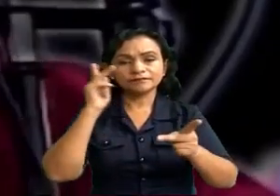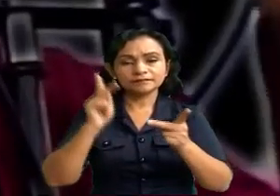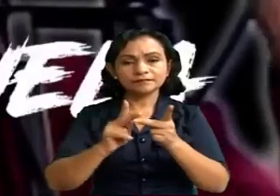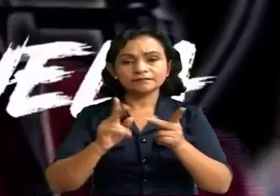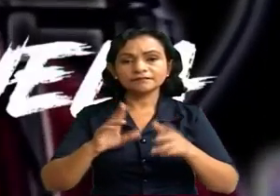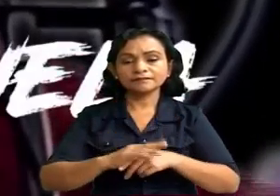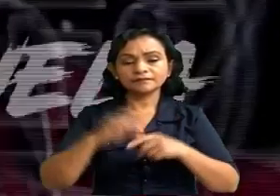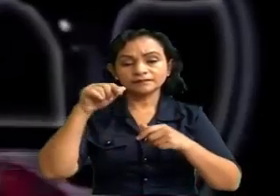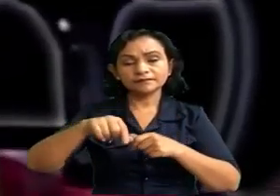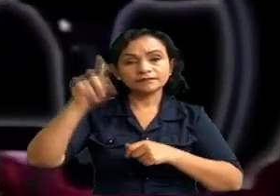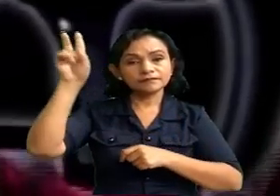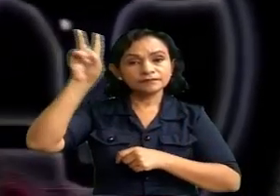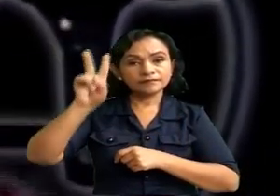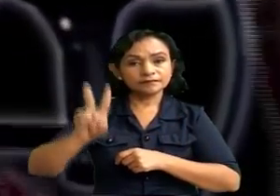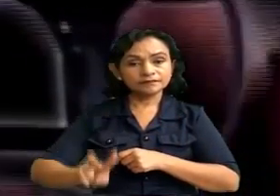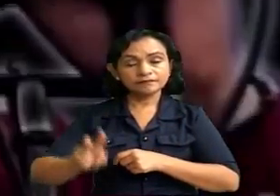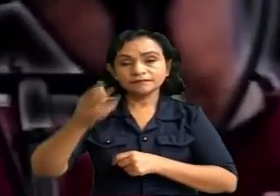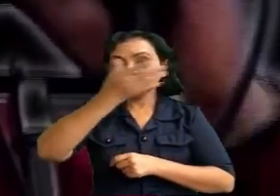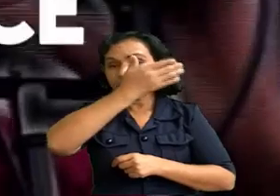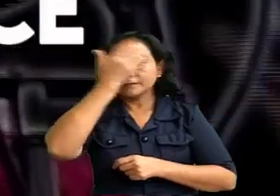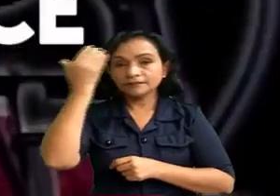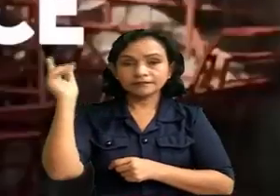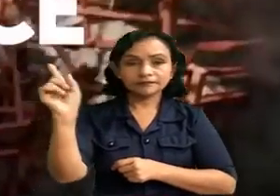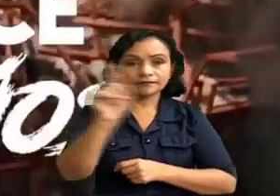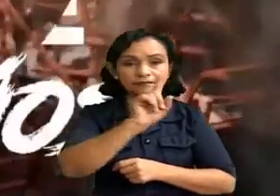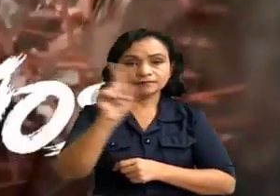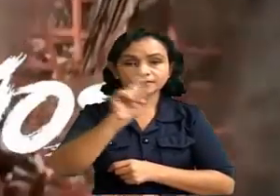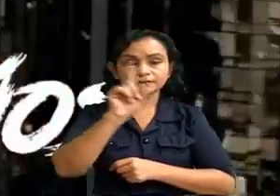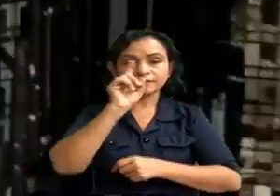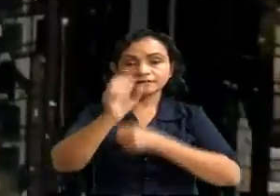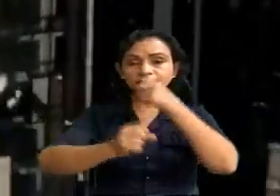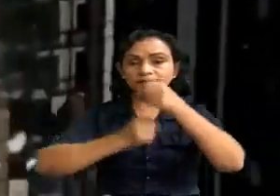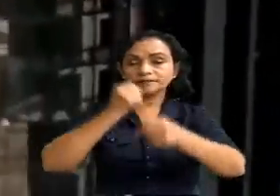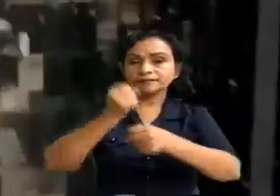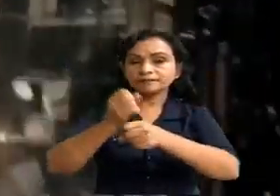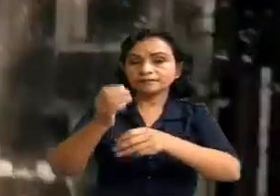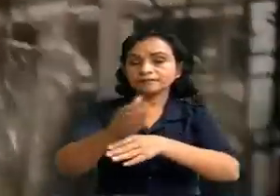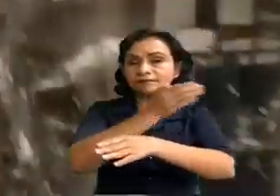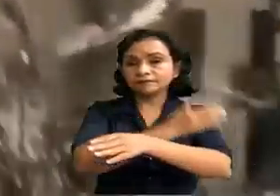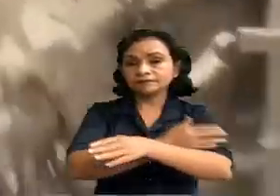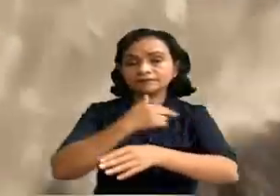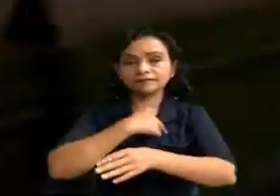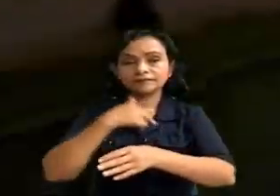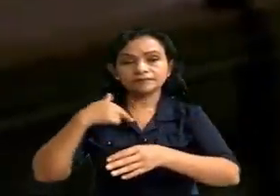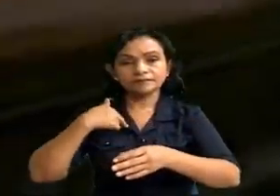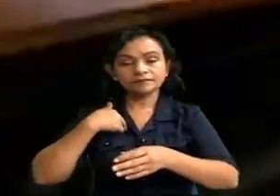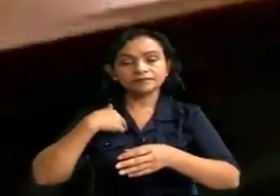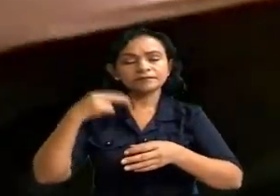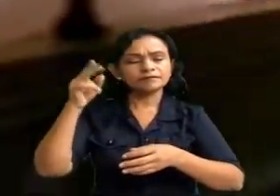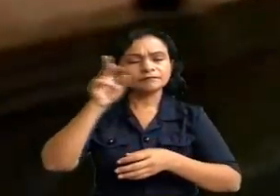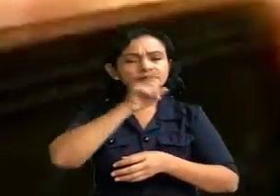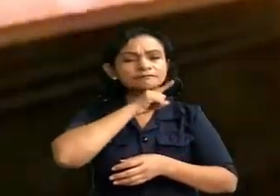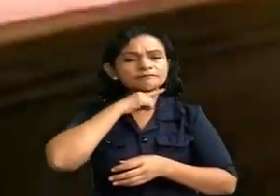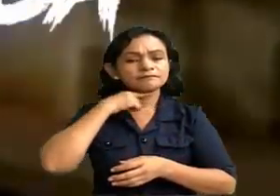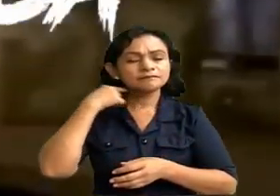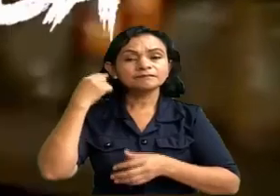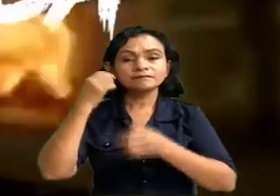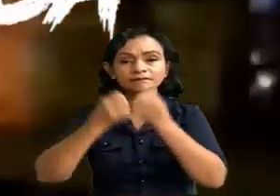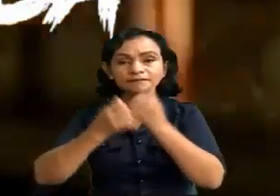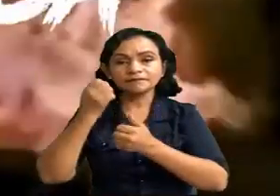Aquí en Venezuela, no lo olvidemos, desde hace varios años estamos en una verdadera